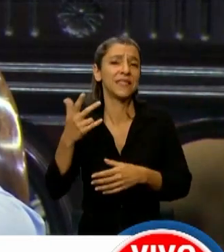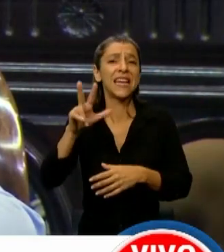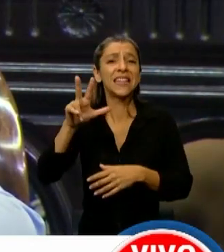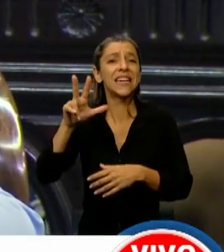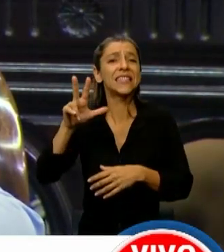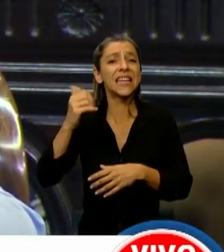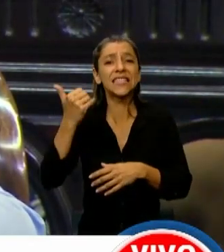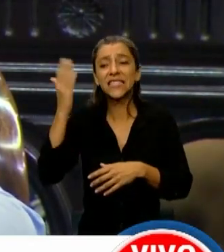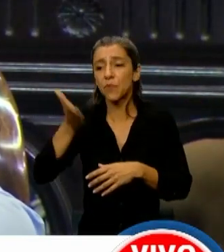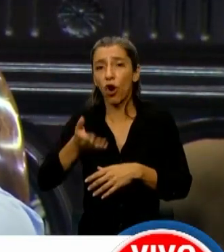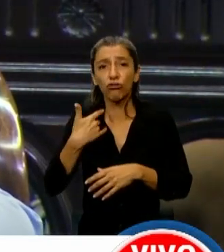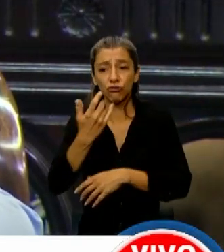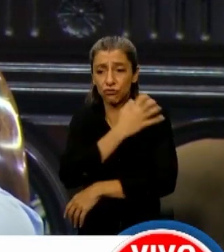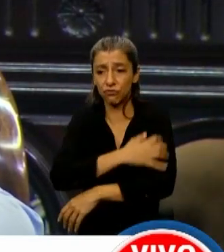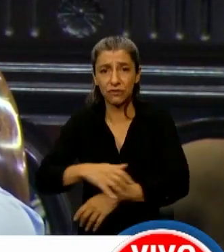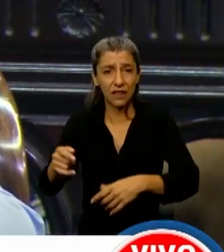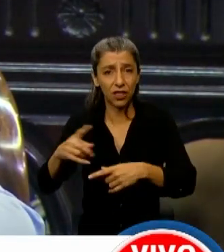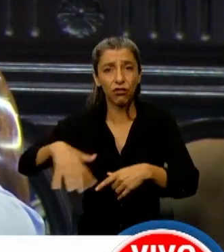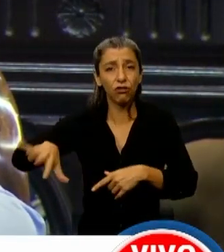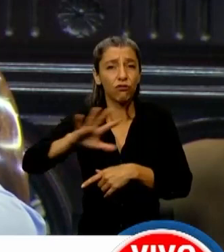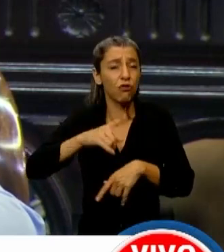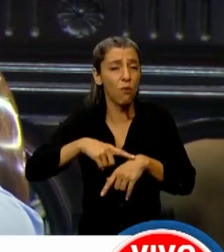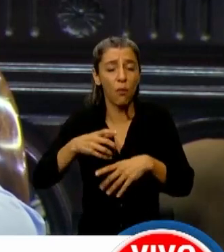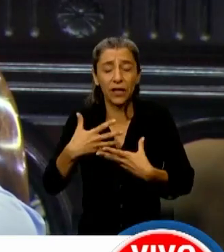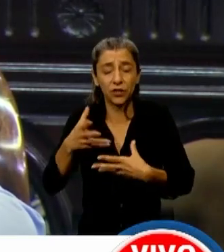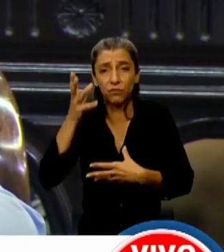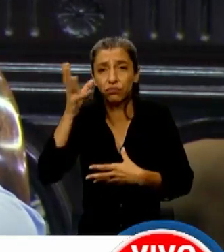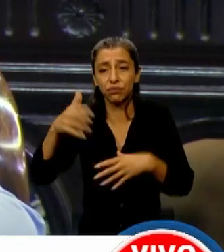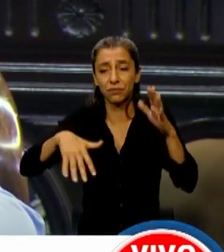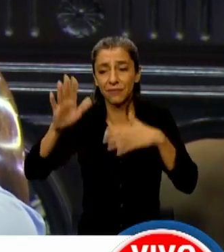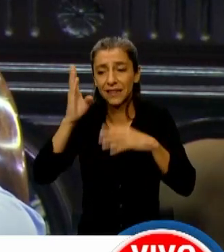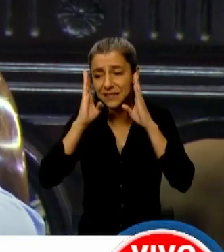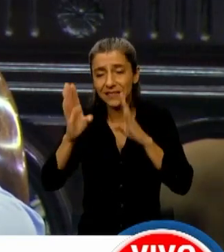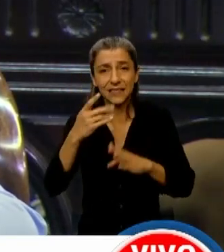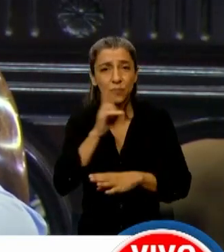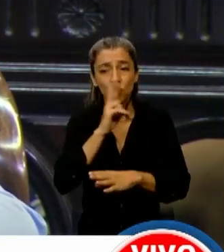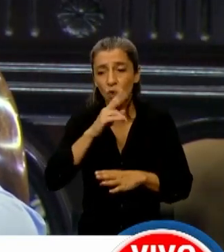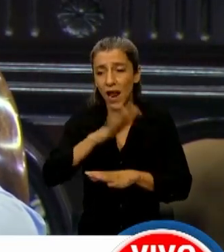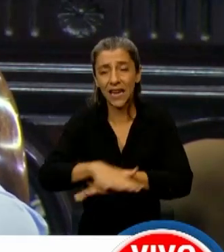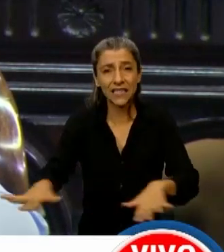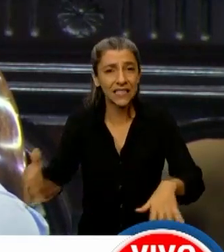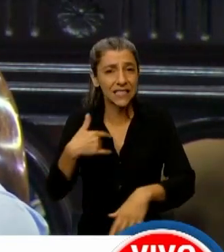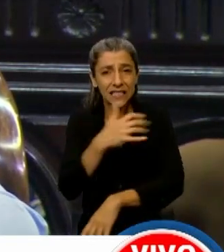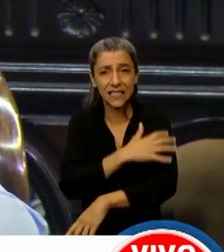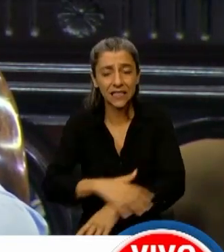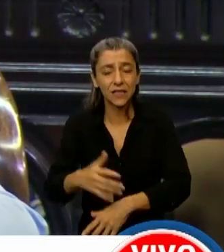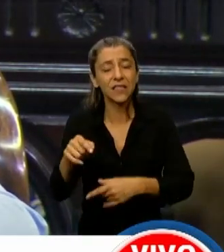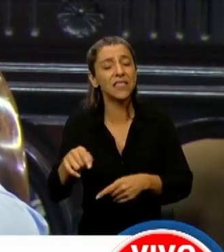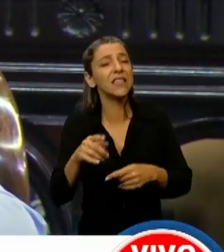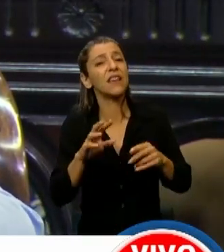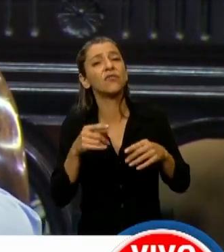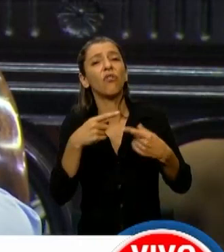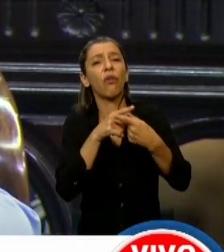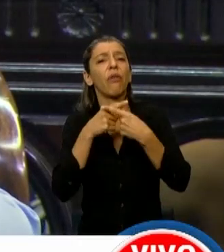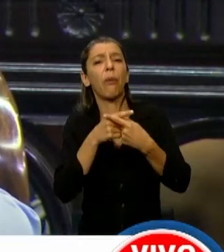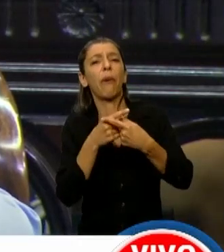a chicos y a mujeres. Esta realidad que nos interpela no se resuelve ni con discursos de Twitter, ni